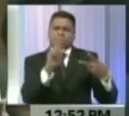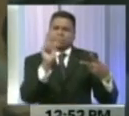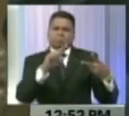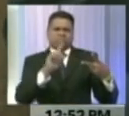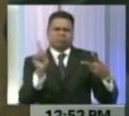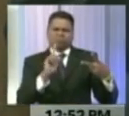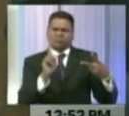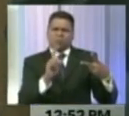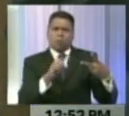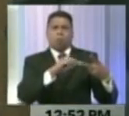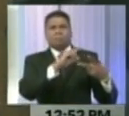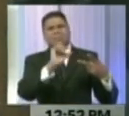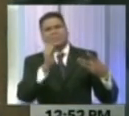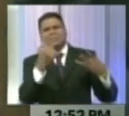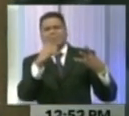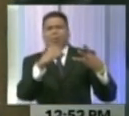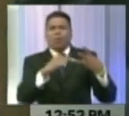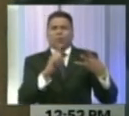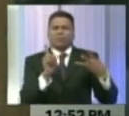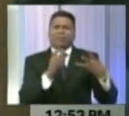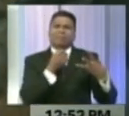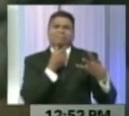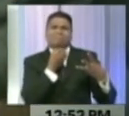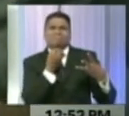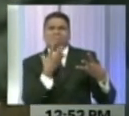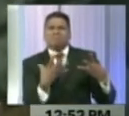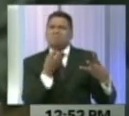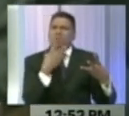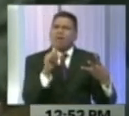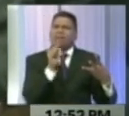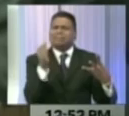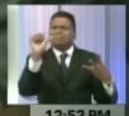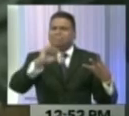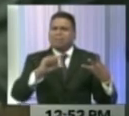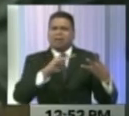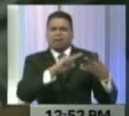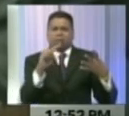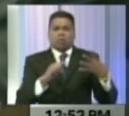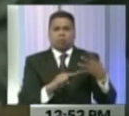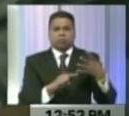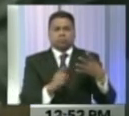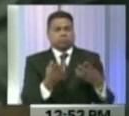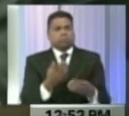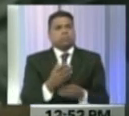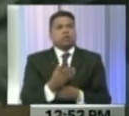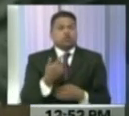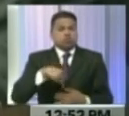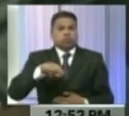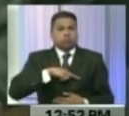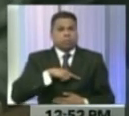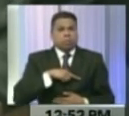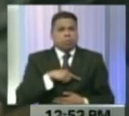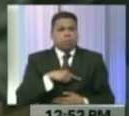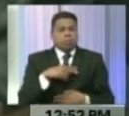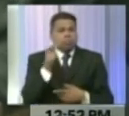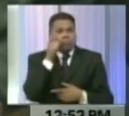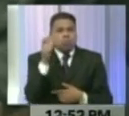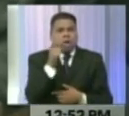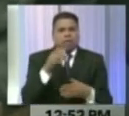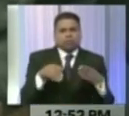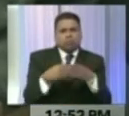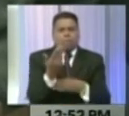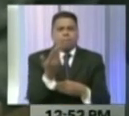me lleva para el neoliberalismo. Métanse en la cabeza que nosotros estamos buscando un modelo sin caer en el neoliberalismo,